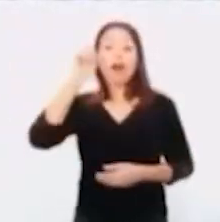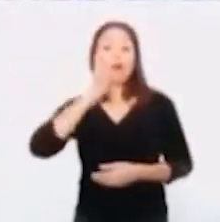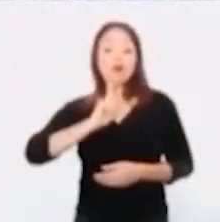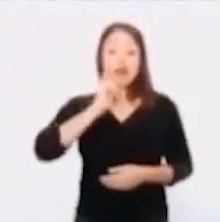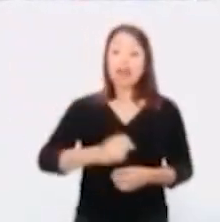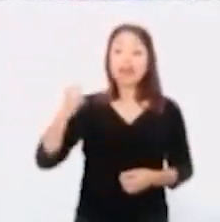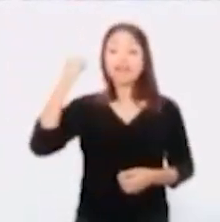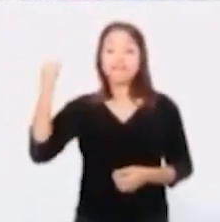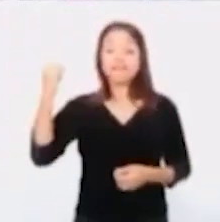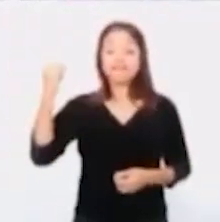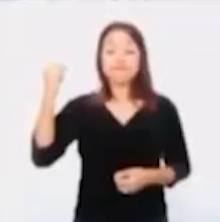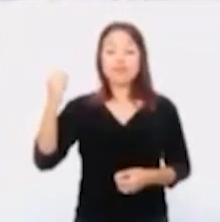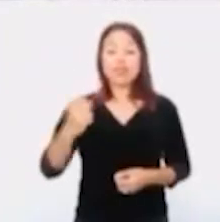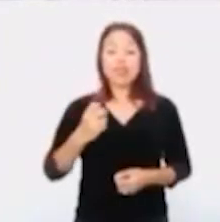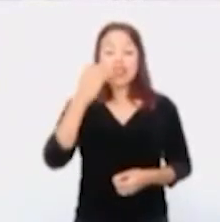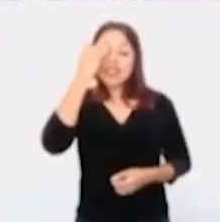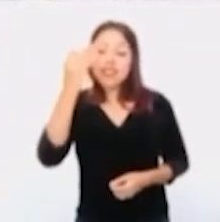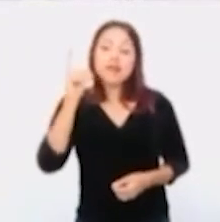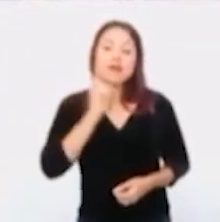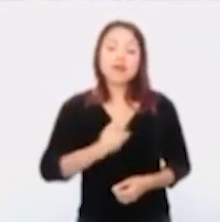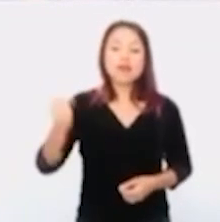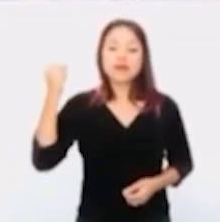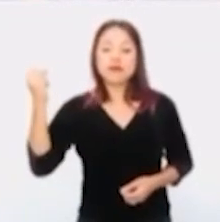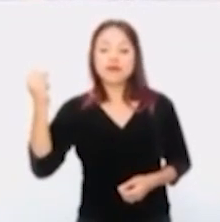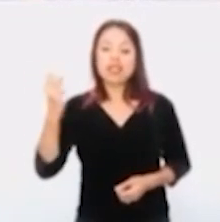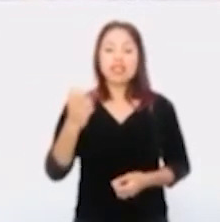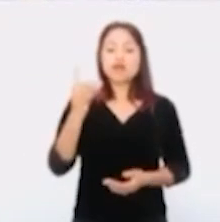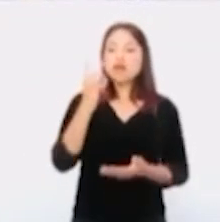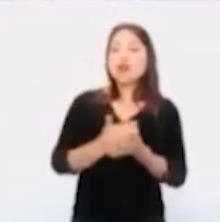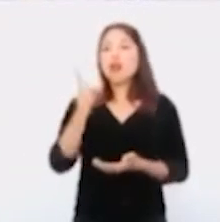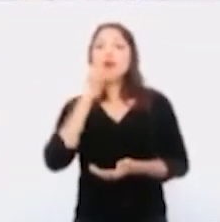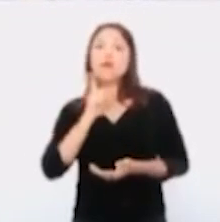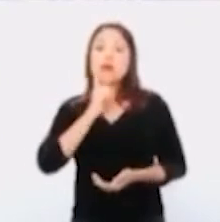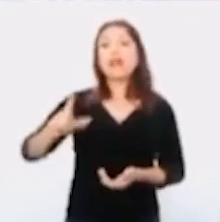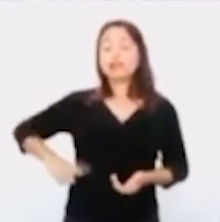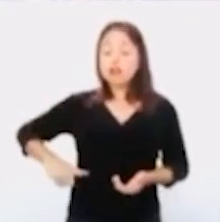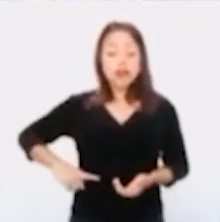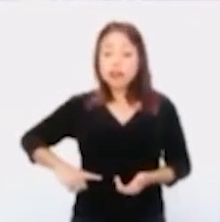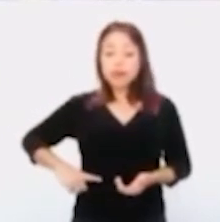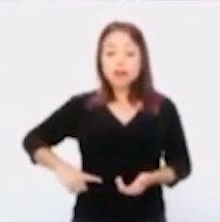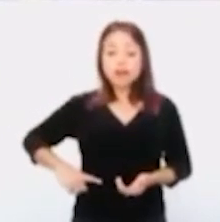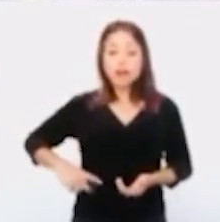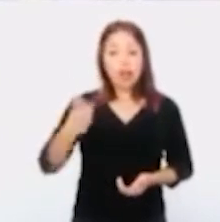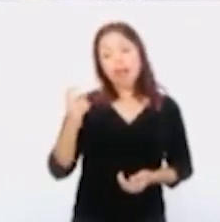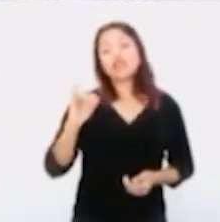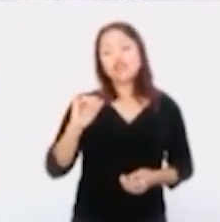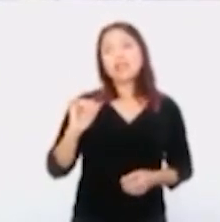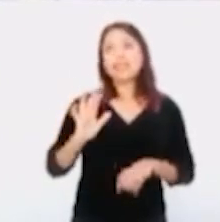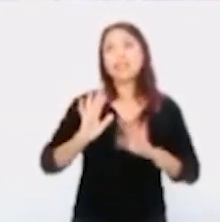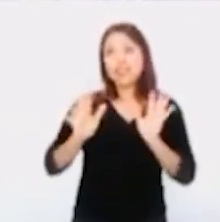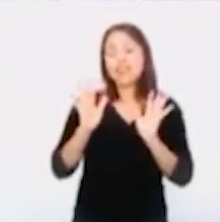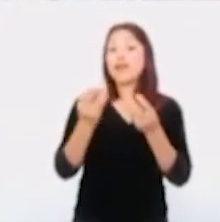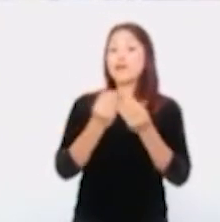la jefa de gobierno Clara brugada entregó 20.000 becas a universitarios en movimiento que consiste en un apoyo bimestral de